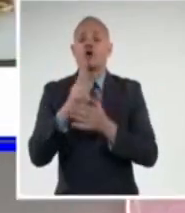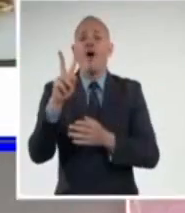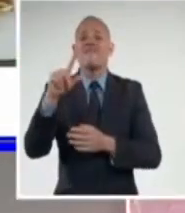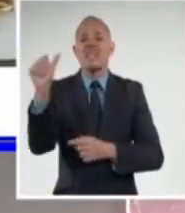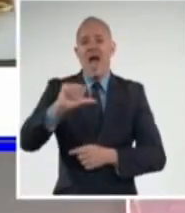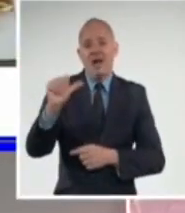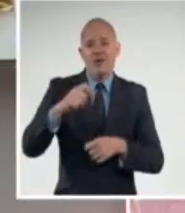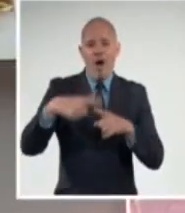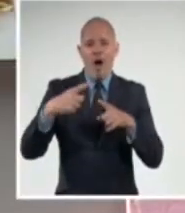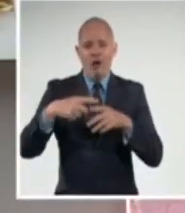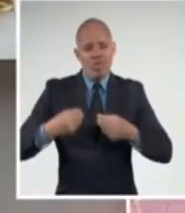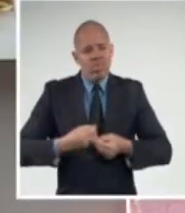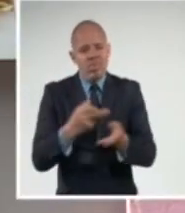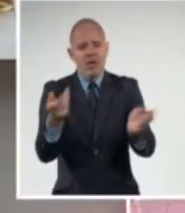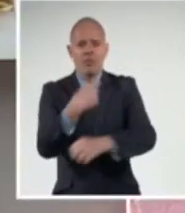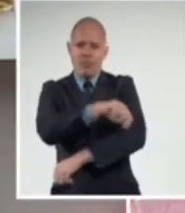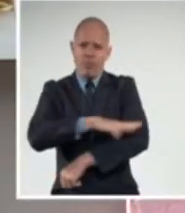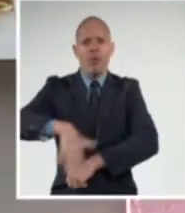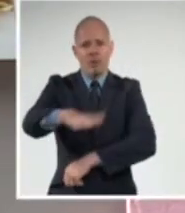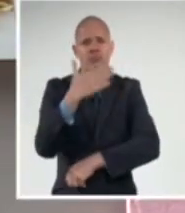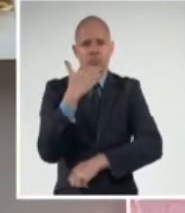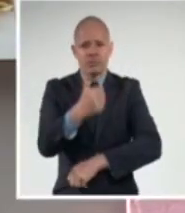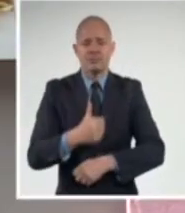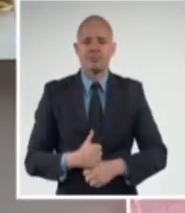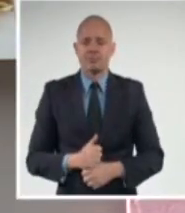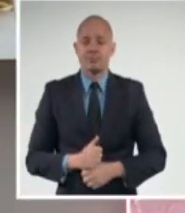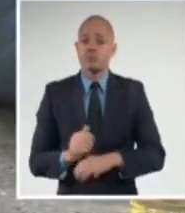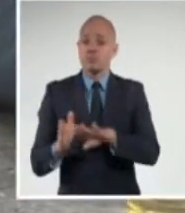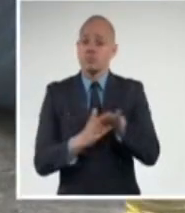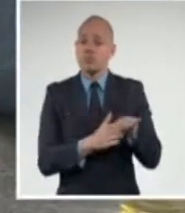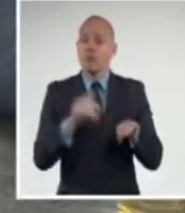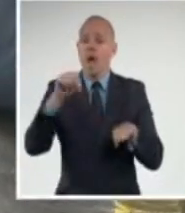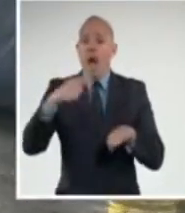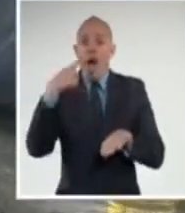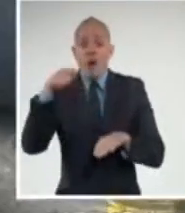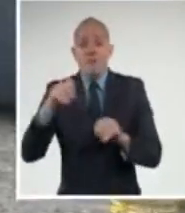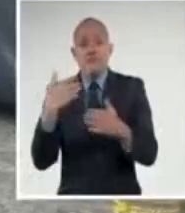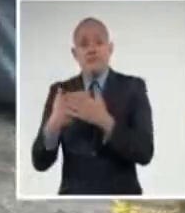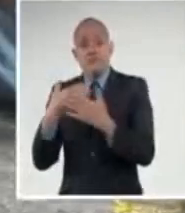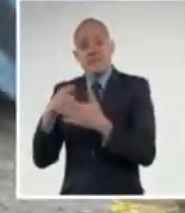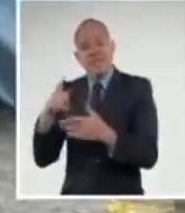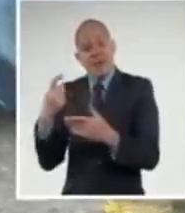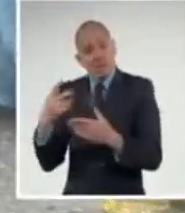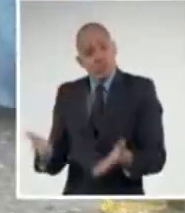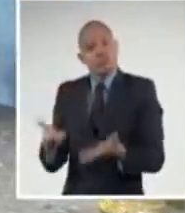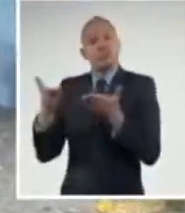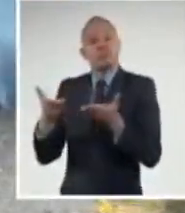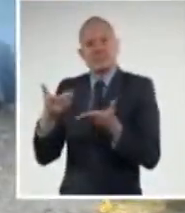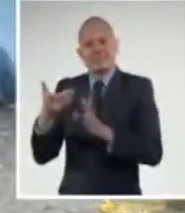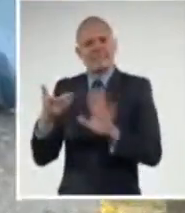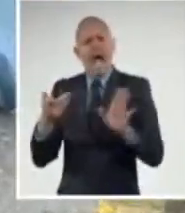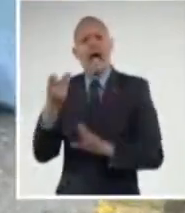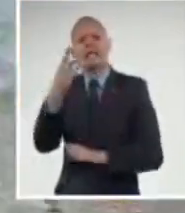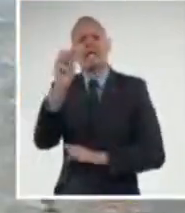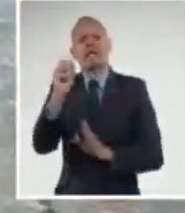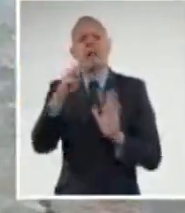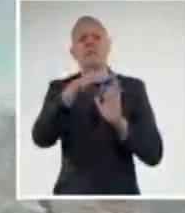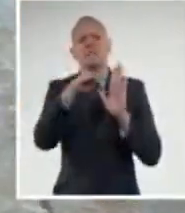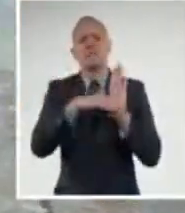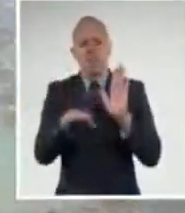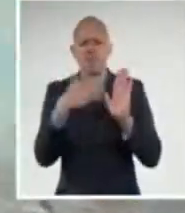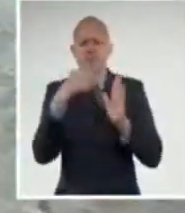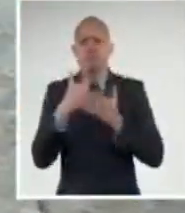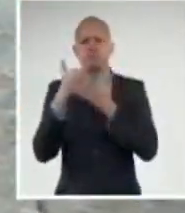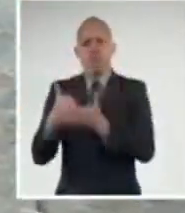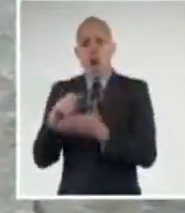pueblo. De las medidas para fortalecer la empresa estatal socialista, más de 30 se ajustan a la EMBER, todas encaminadas al bienestar